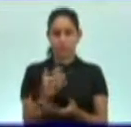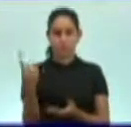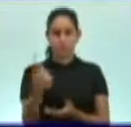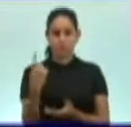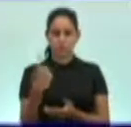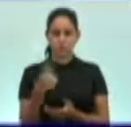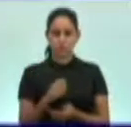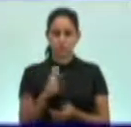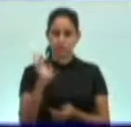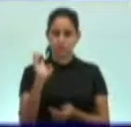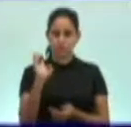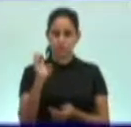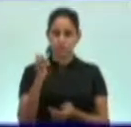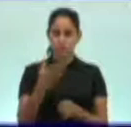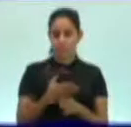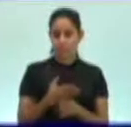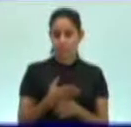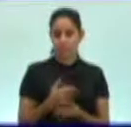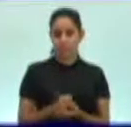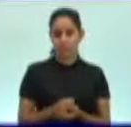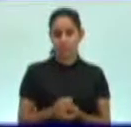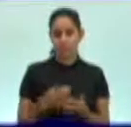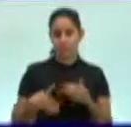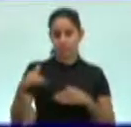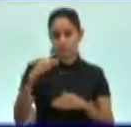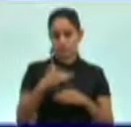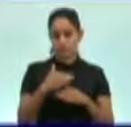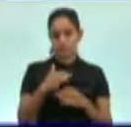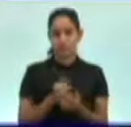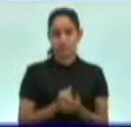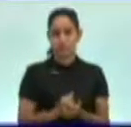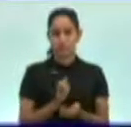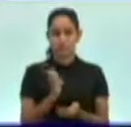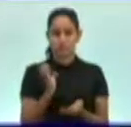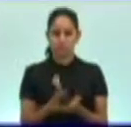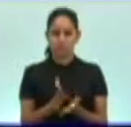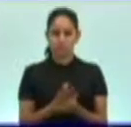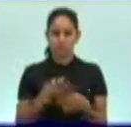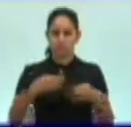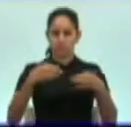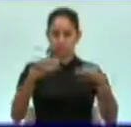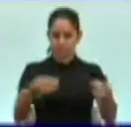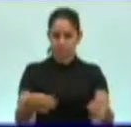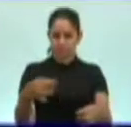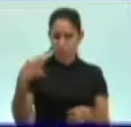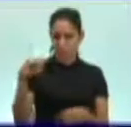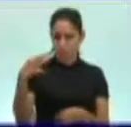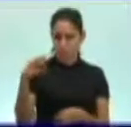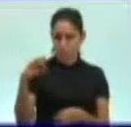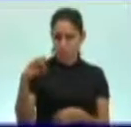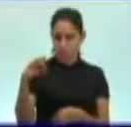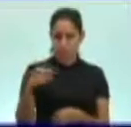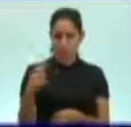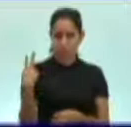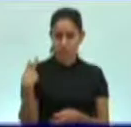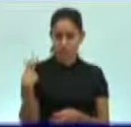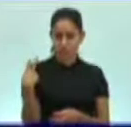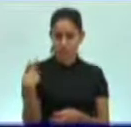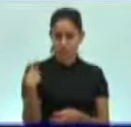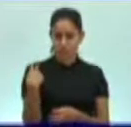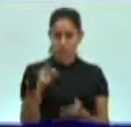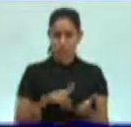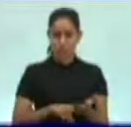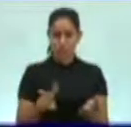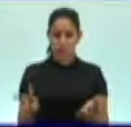nuestra ministra de Educación envió carta a los directores provinciales el día 26